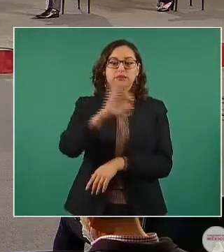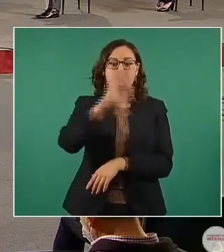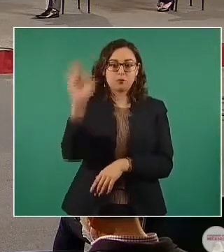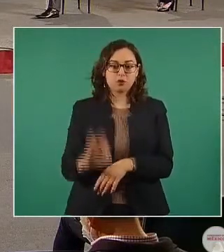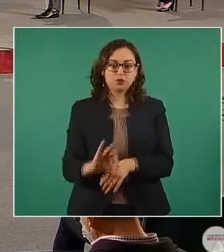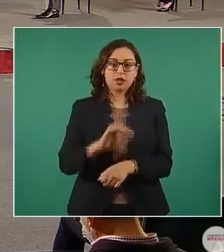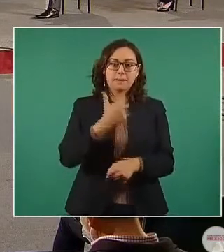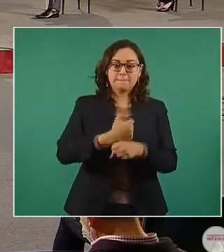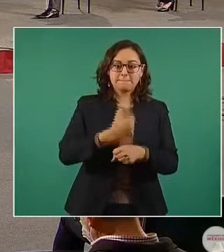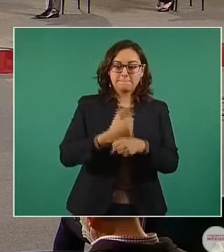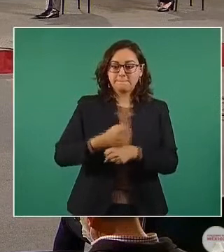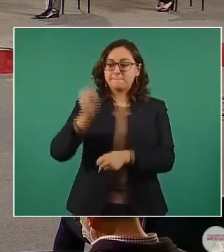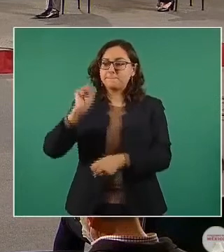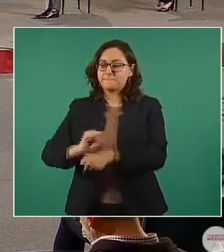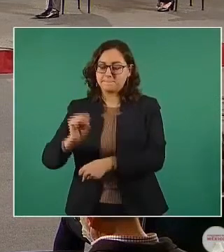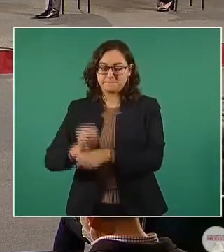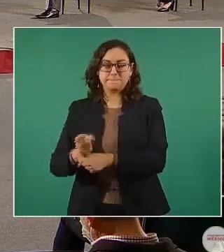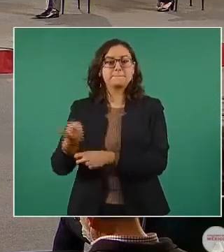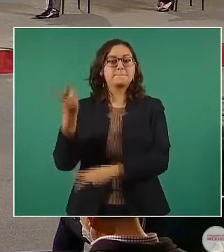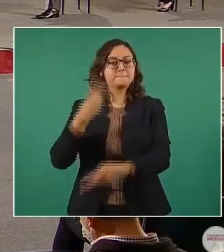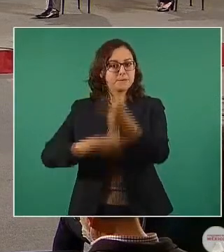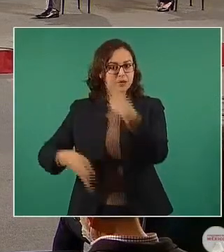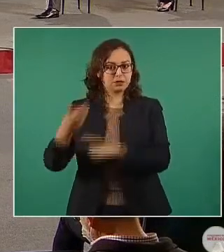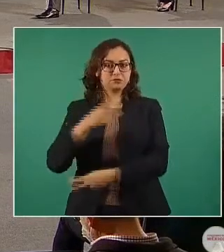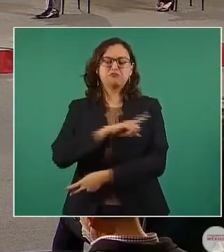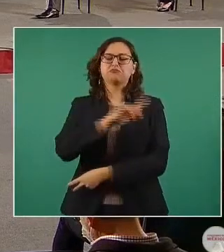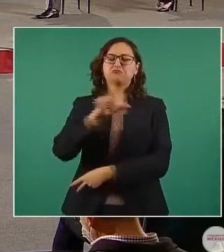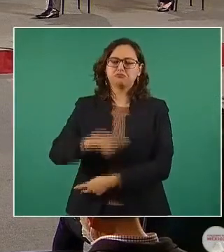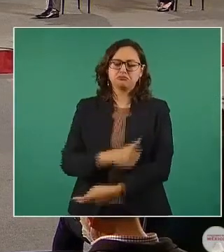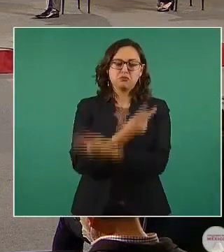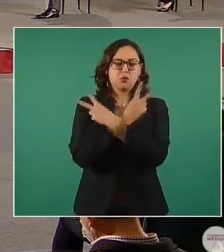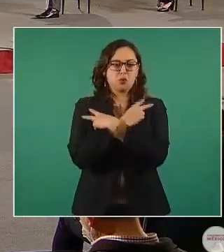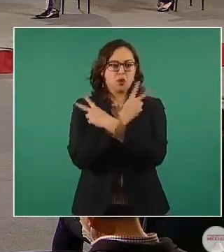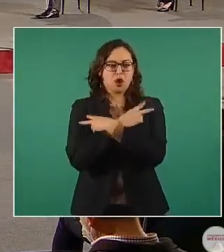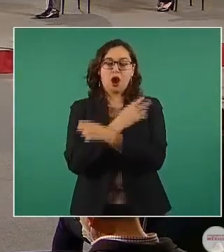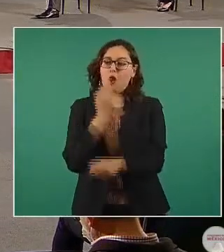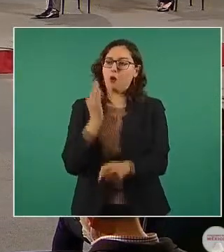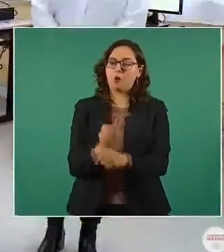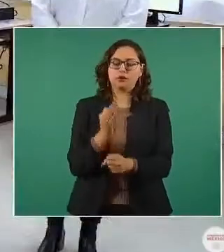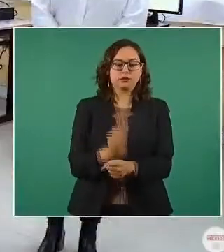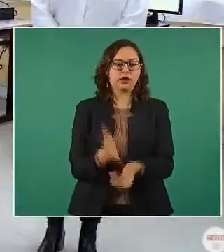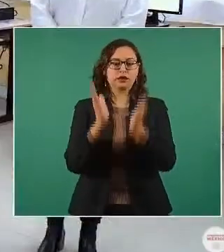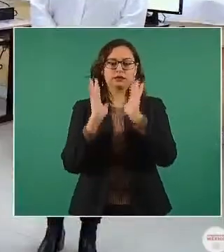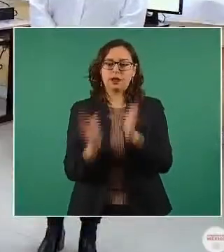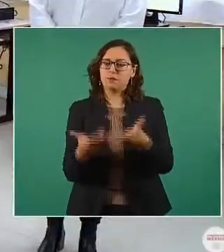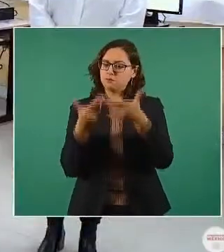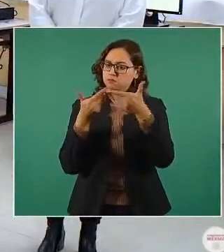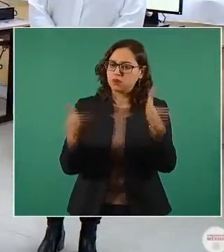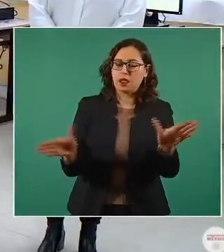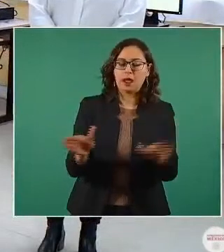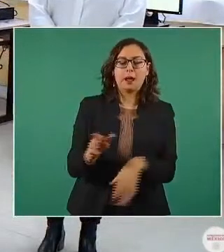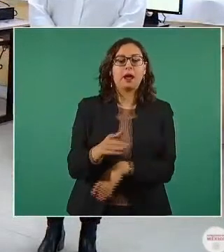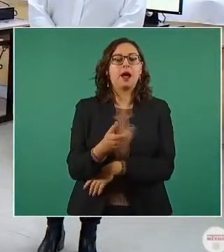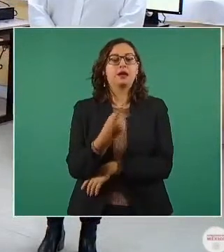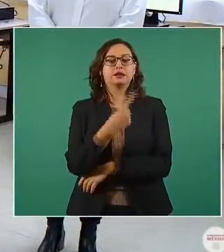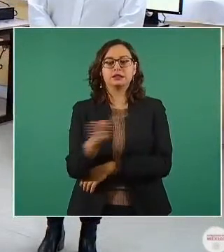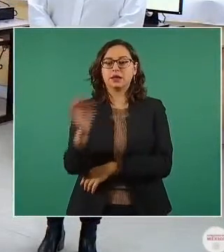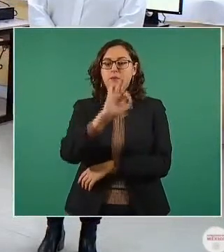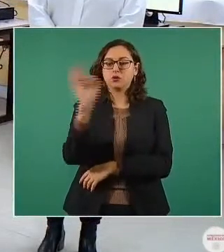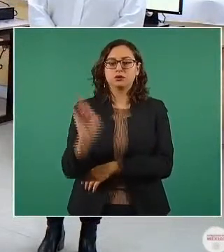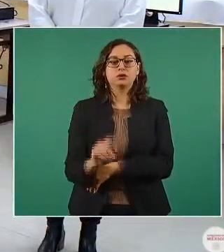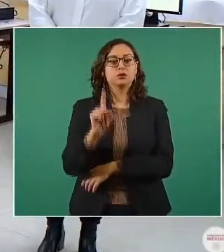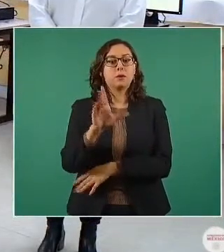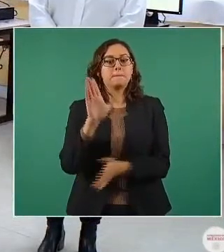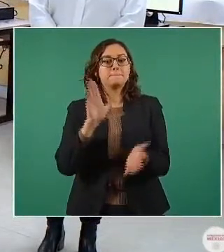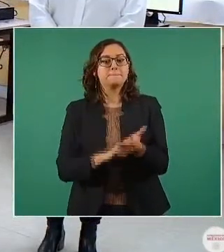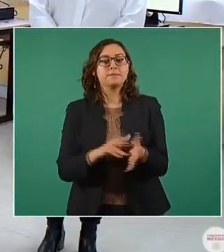a la escuela presencial. Hoy regresa prácticamente el 100%, 1.258 escuelas,